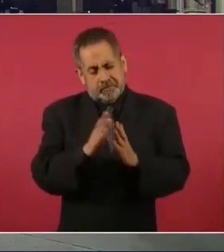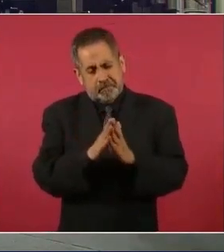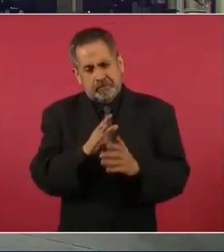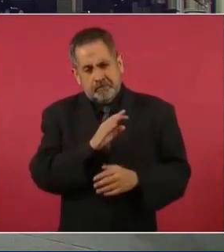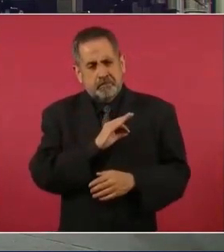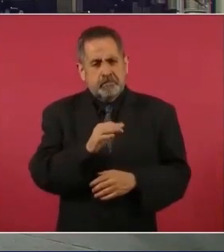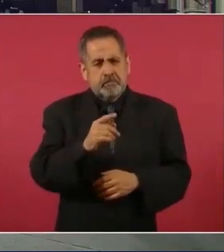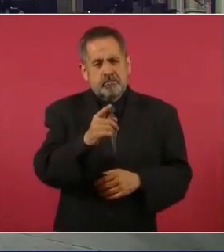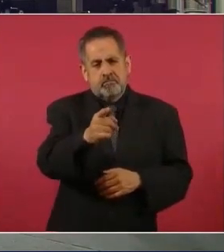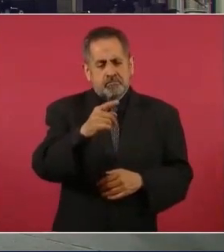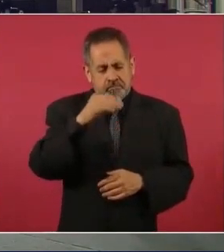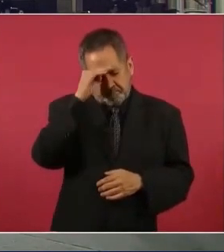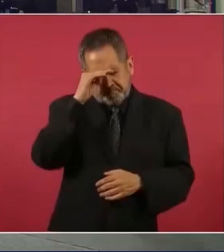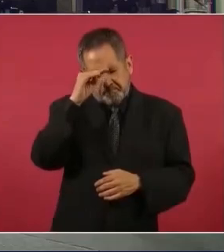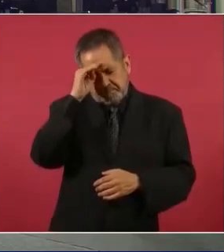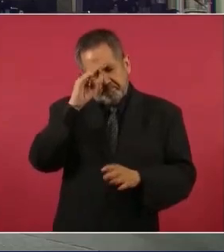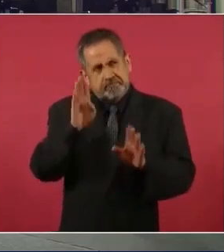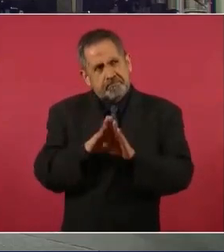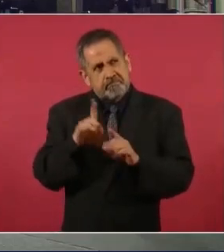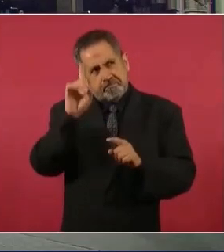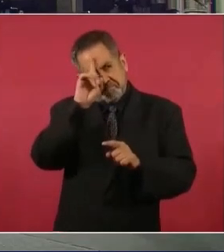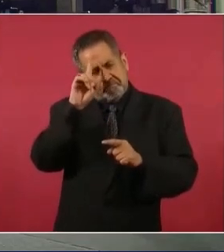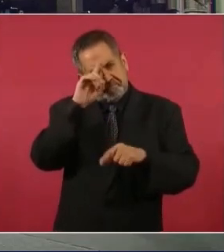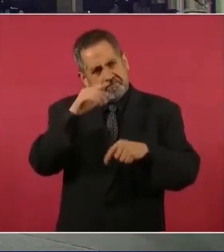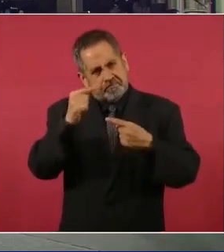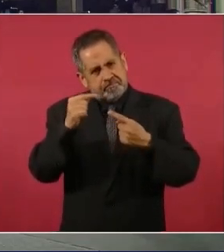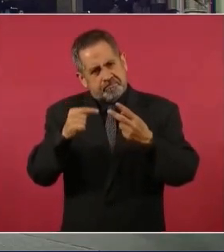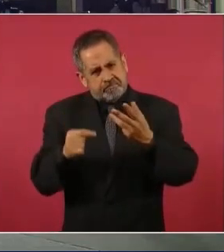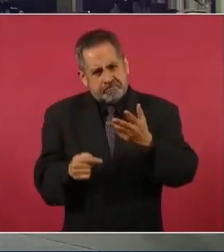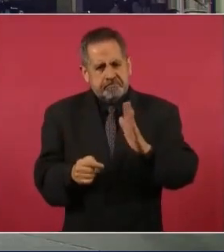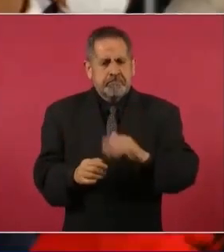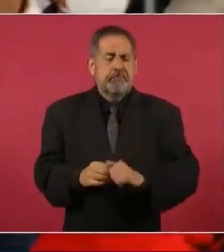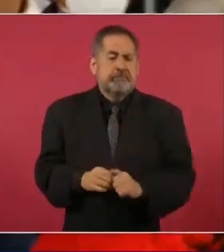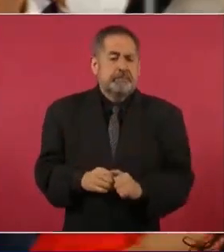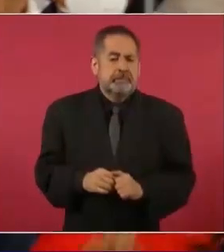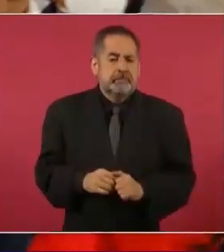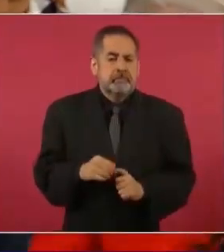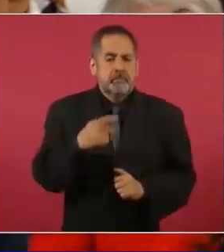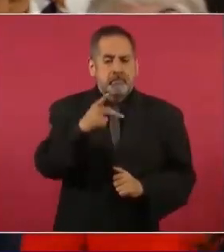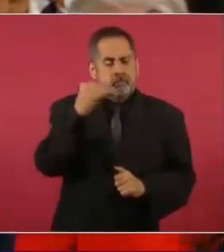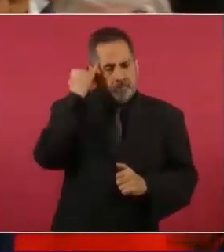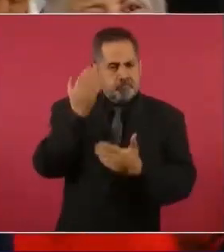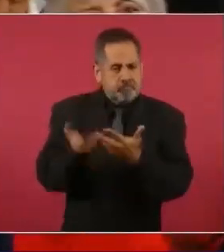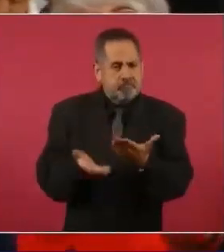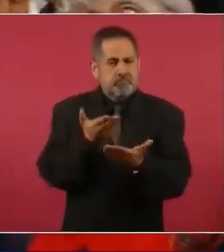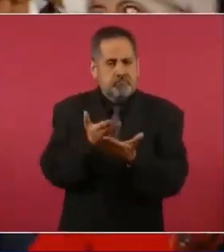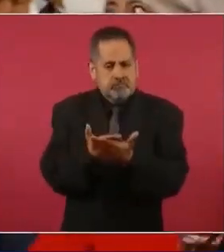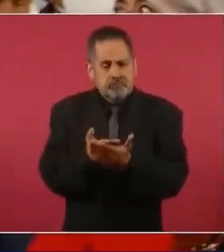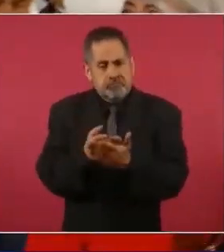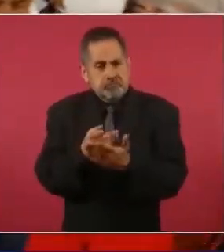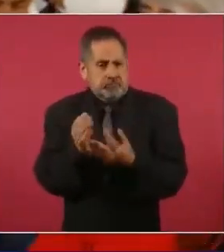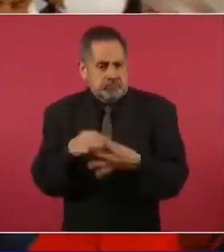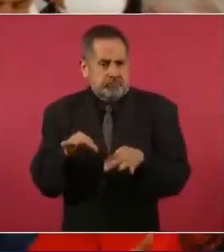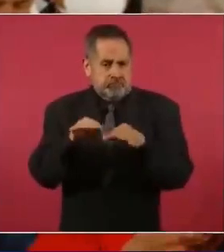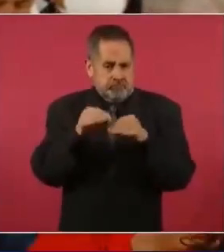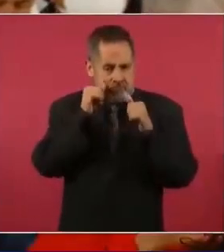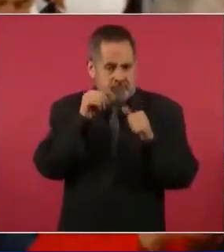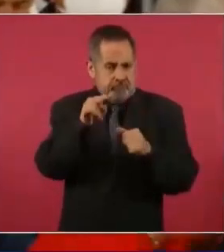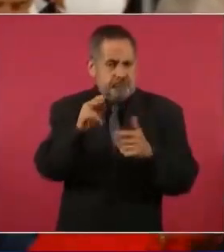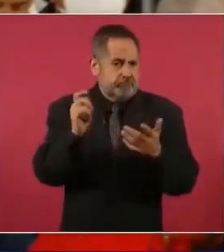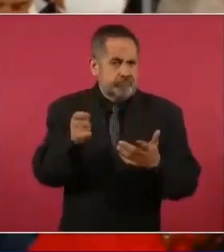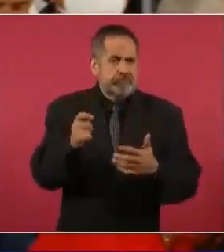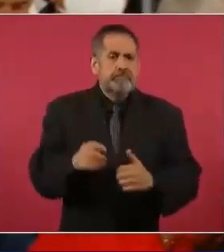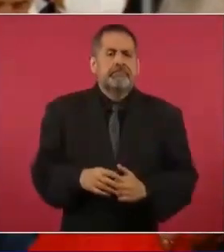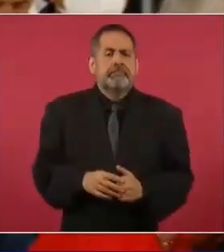favor sus reflexiones y observaciones y sobre todo sus propuestas también serán muy importantes, señor